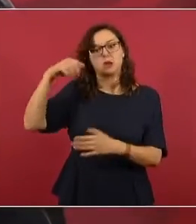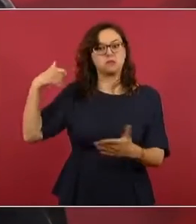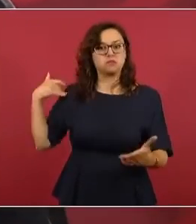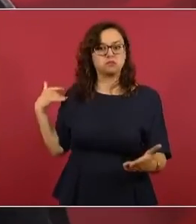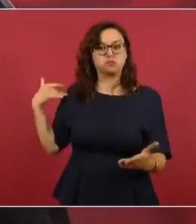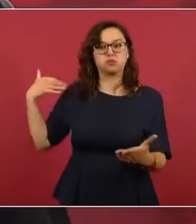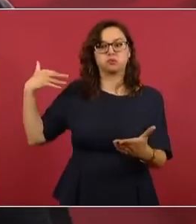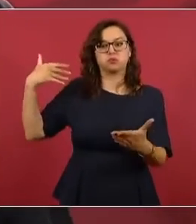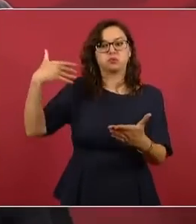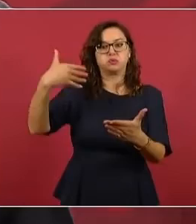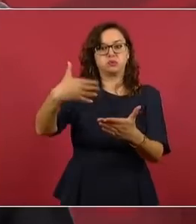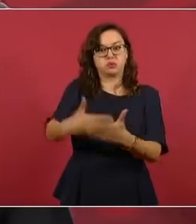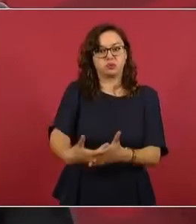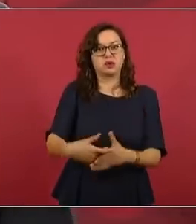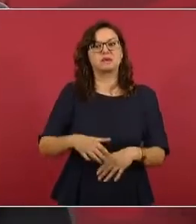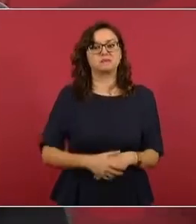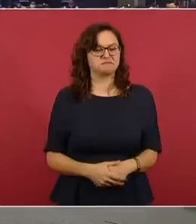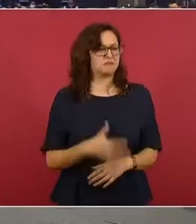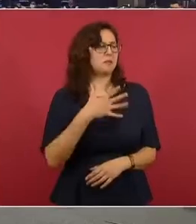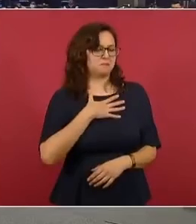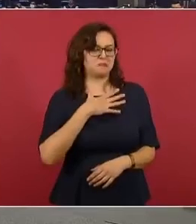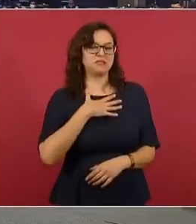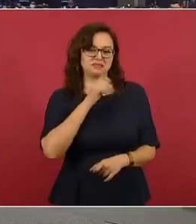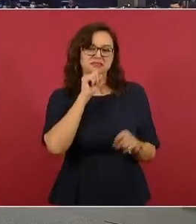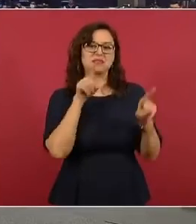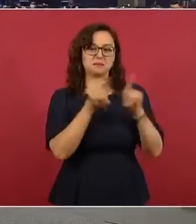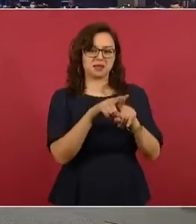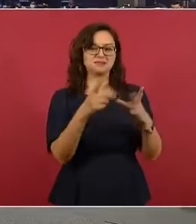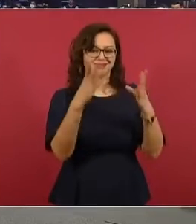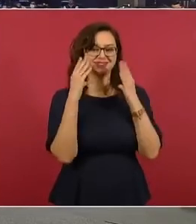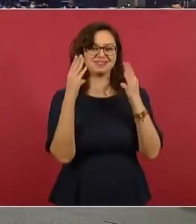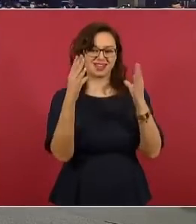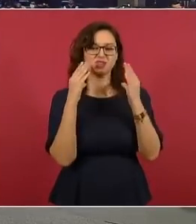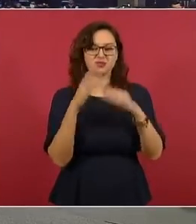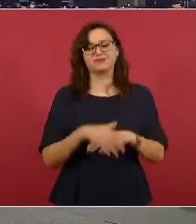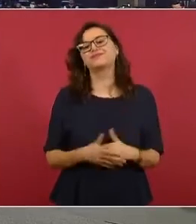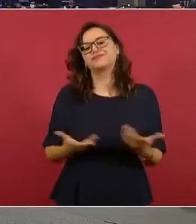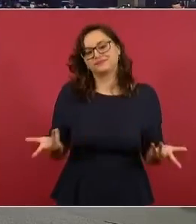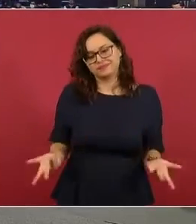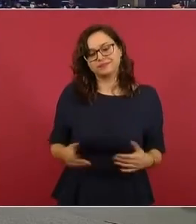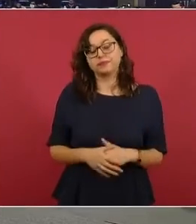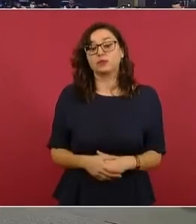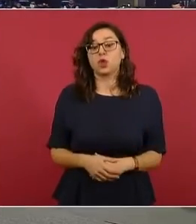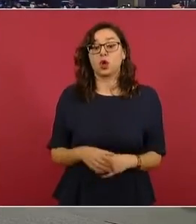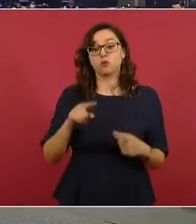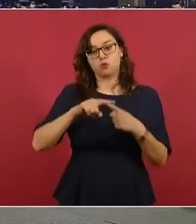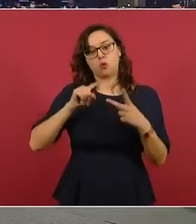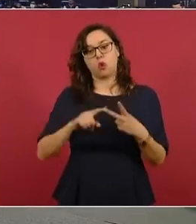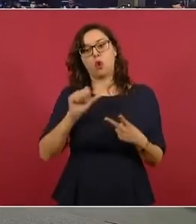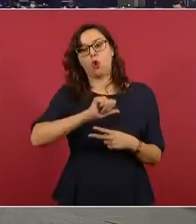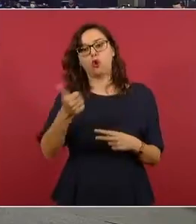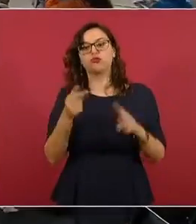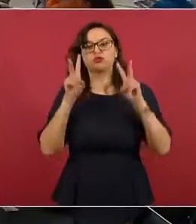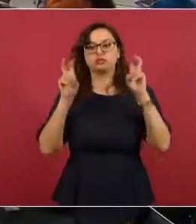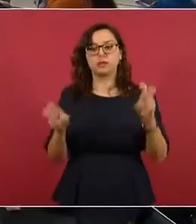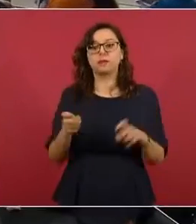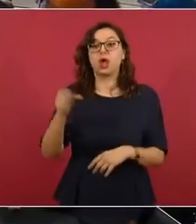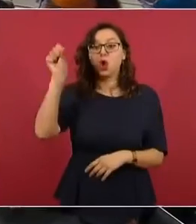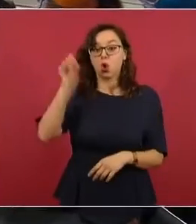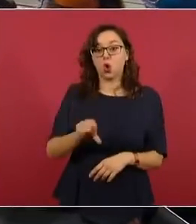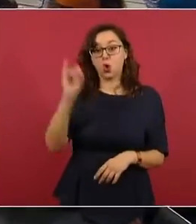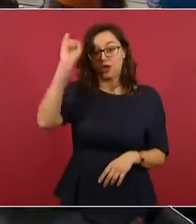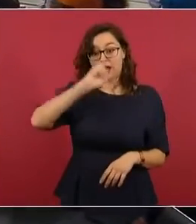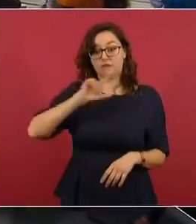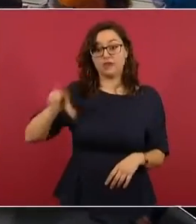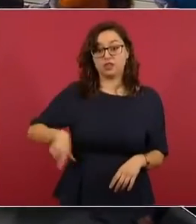también nos los enseñaron, pero bueno, cambiando de tema, pedirle su opinión en 2 temas. El día de hoy la jefa de gobierno, Claudia Sheinbaum, presenta el tercer informe de causa